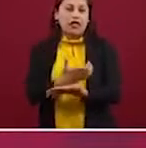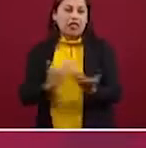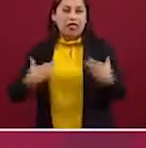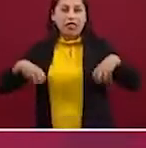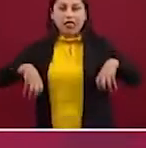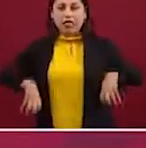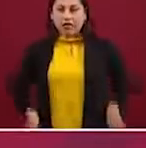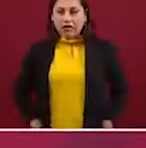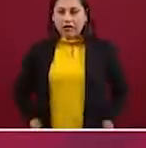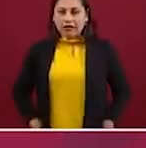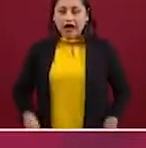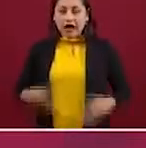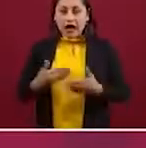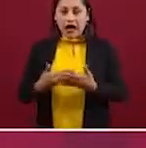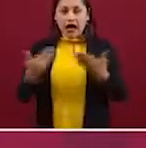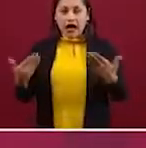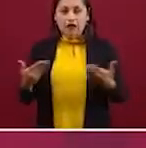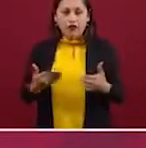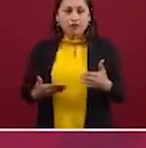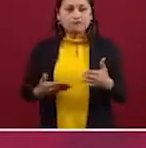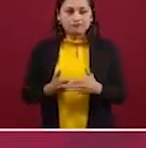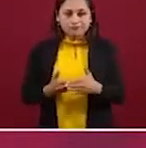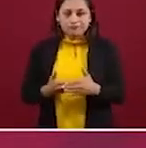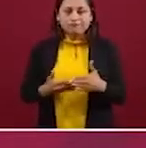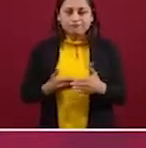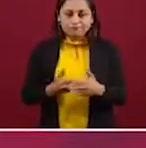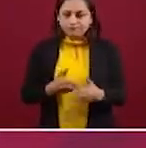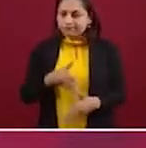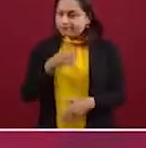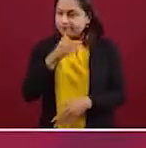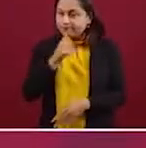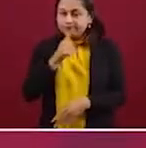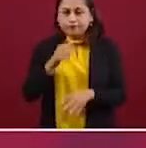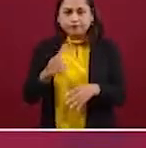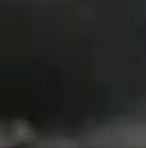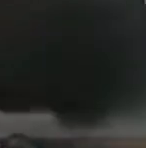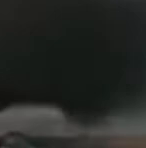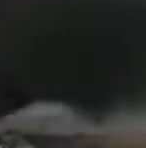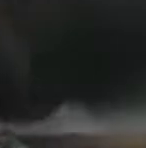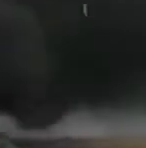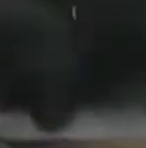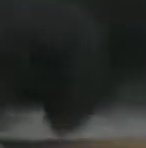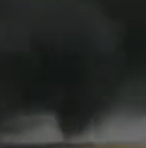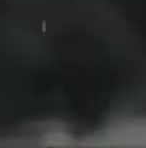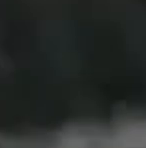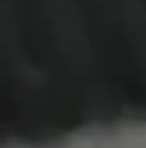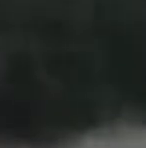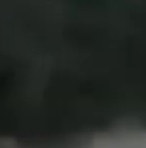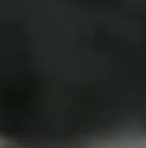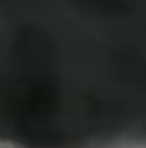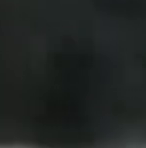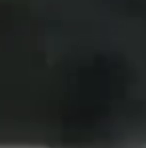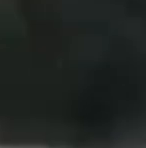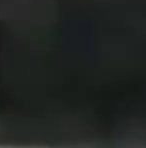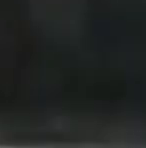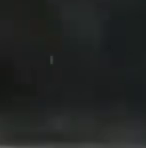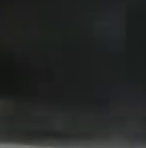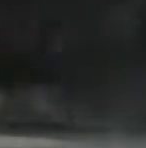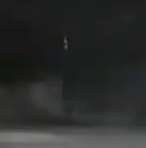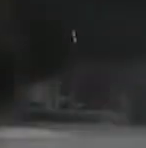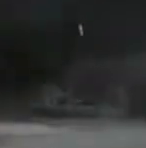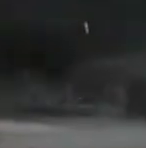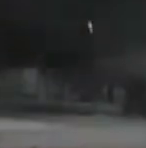sabe que todo correctamente y con humanismo subrayó que no optará por la guerra porque lo que importa es la vida refirió que los funcionarios corruptos y